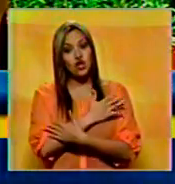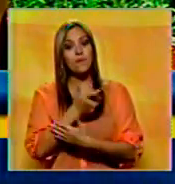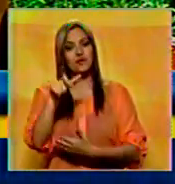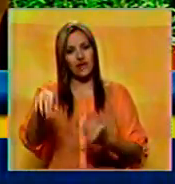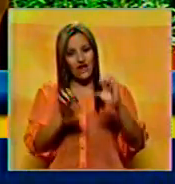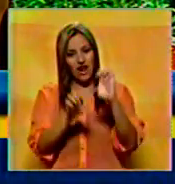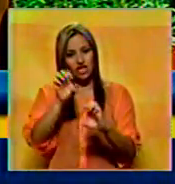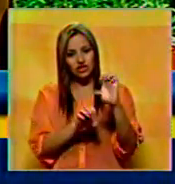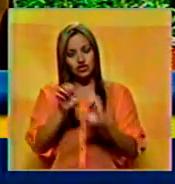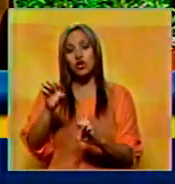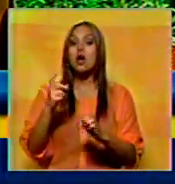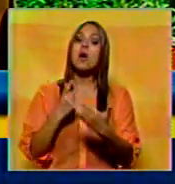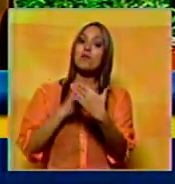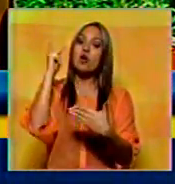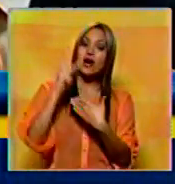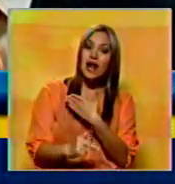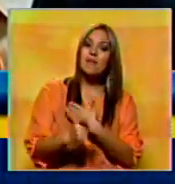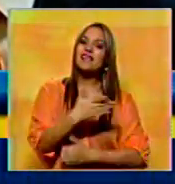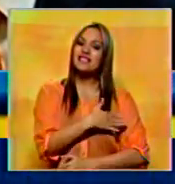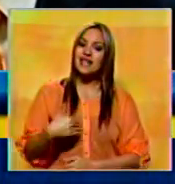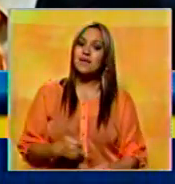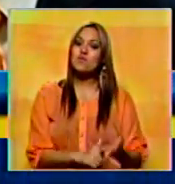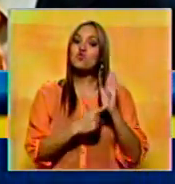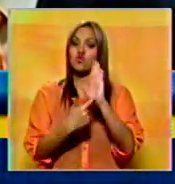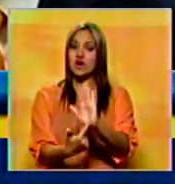inspectores y afirmó que su programa tiene la misión de